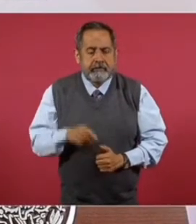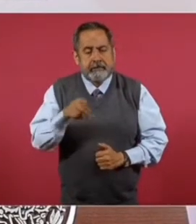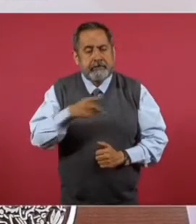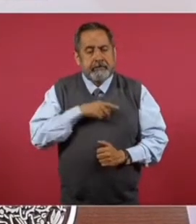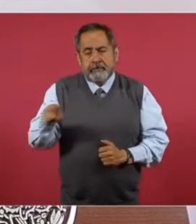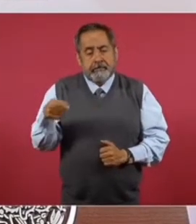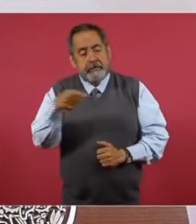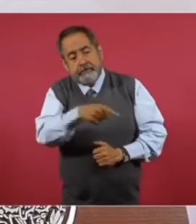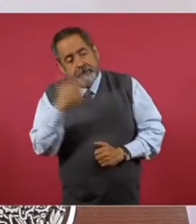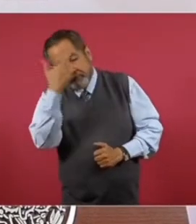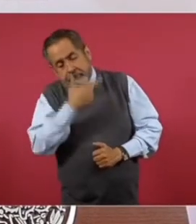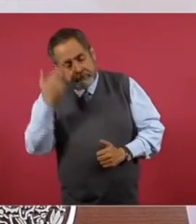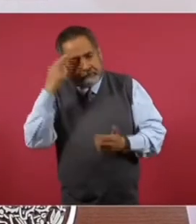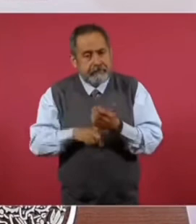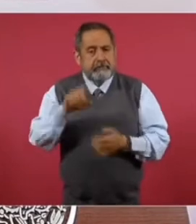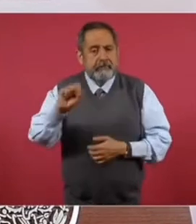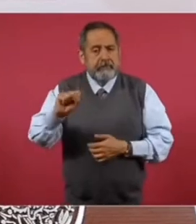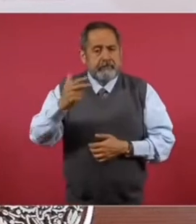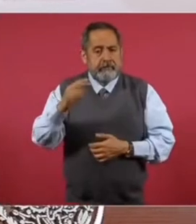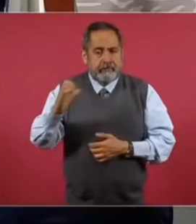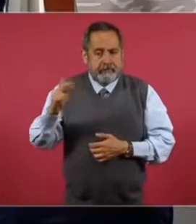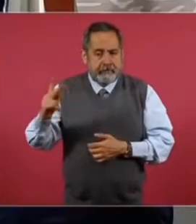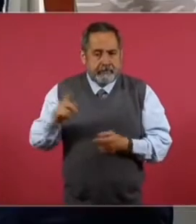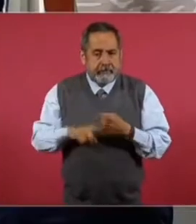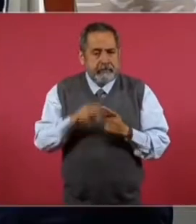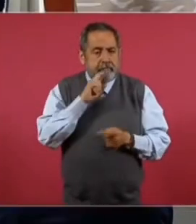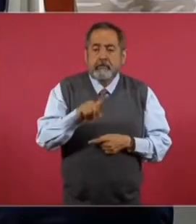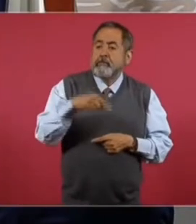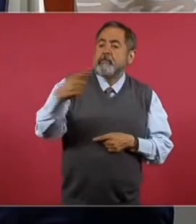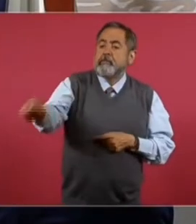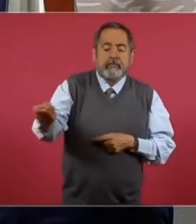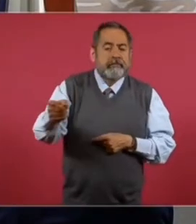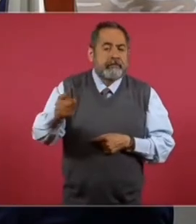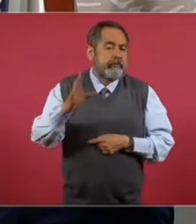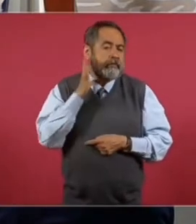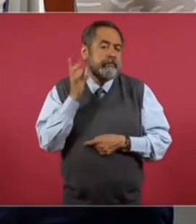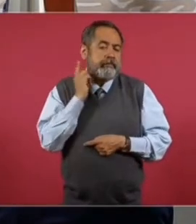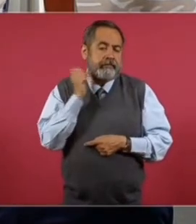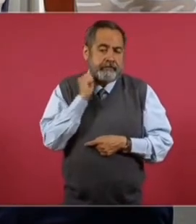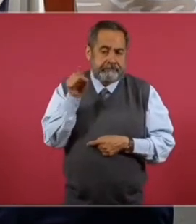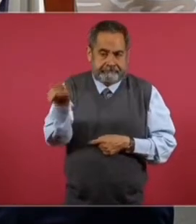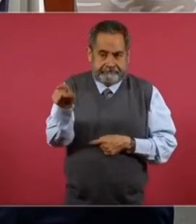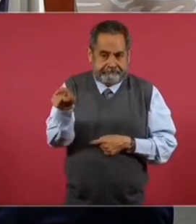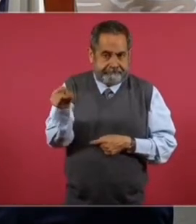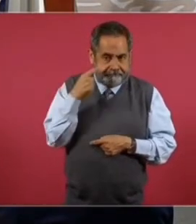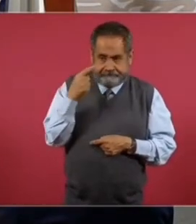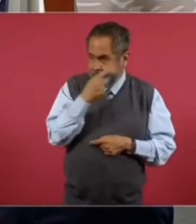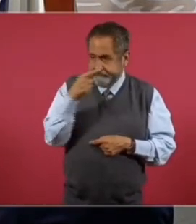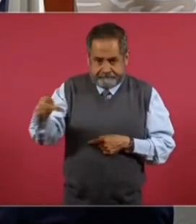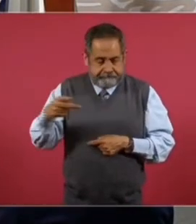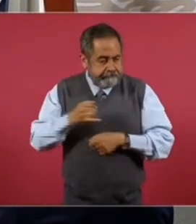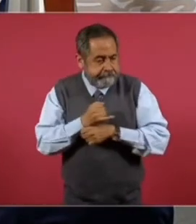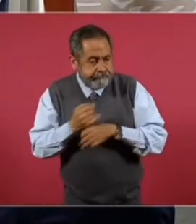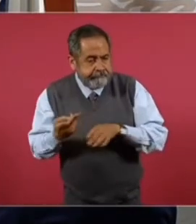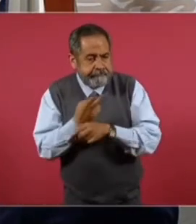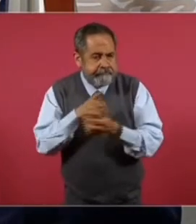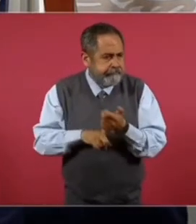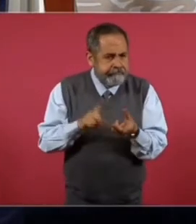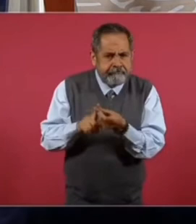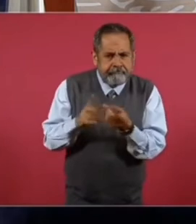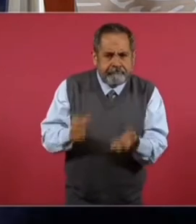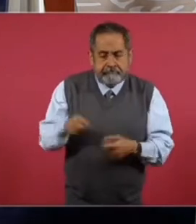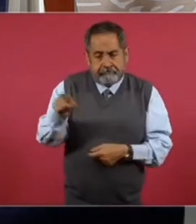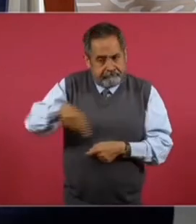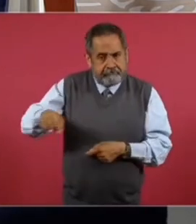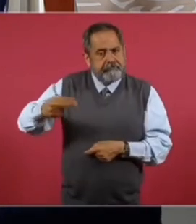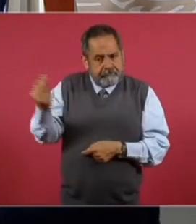revisarlo Hacienda, pero más que nada al Poder Legislativo. Es un asunto que debería de atender con